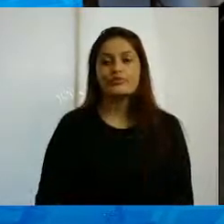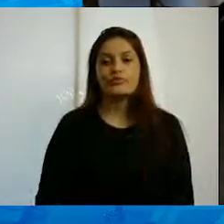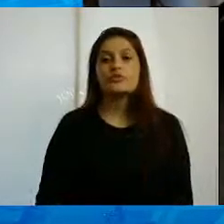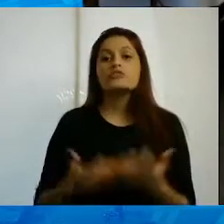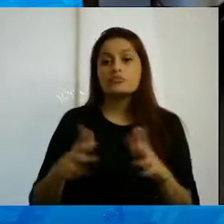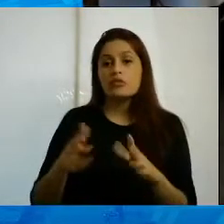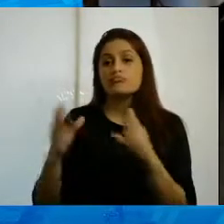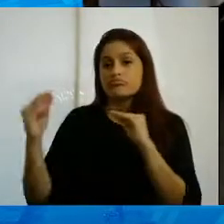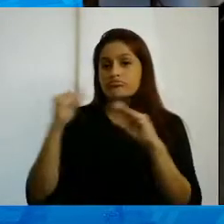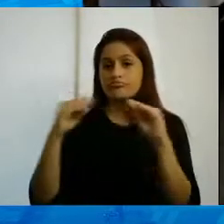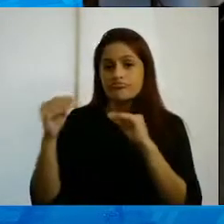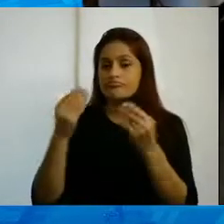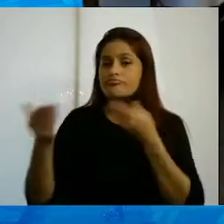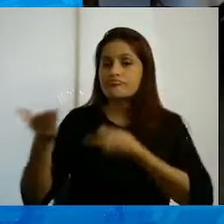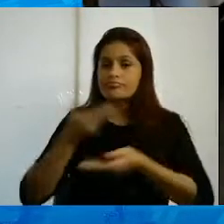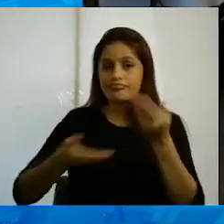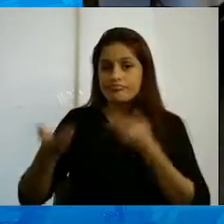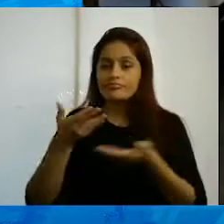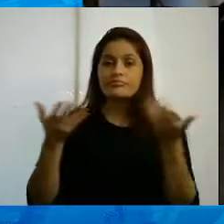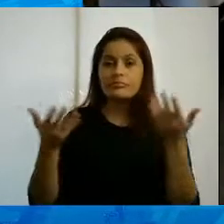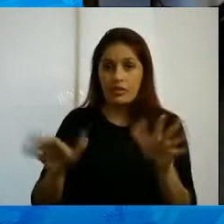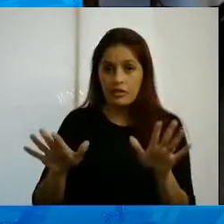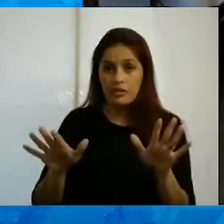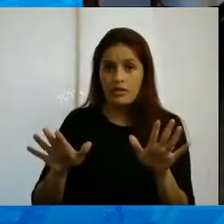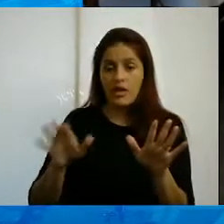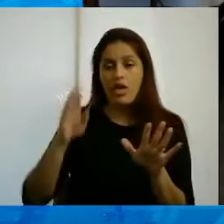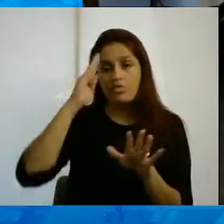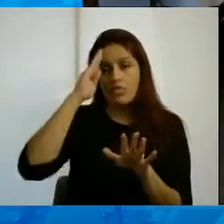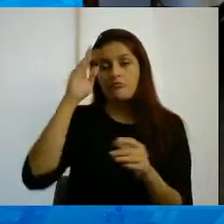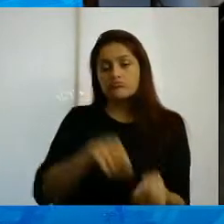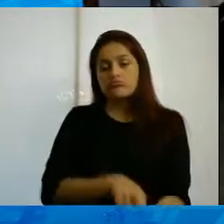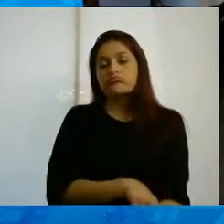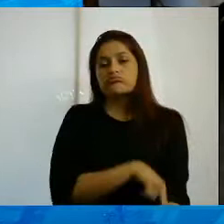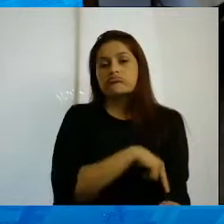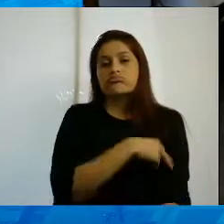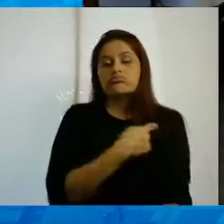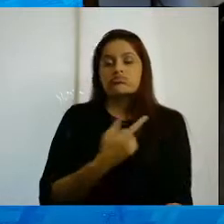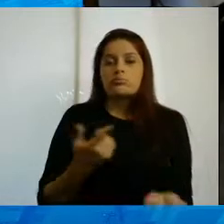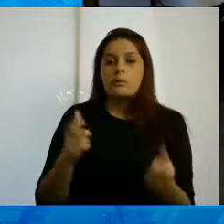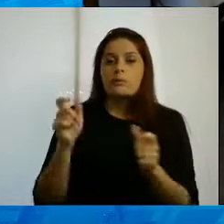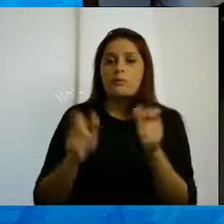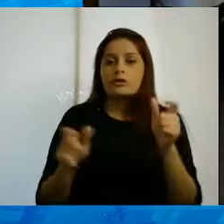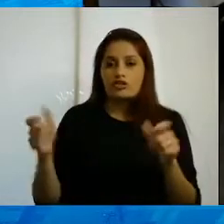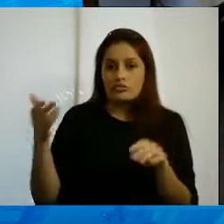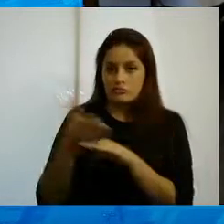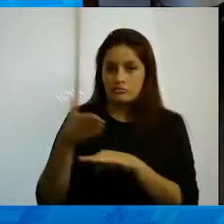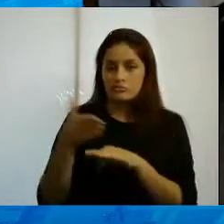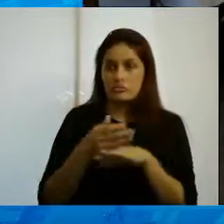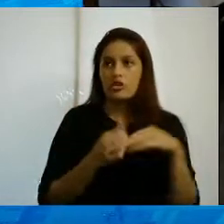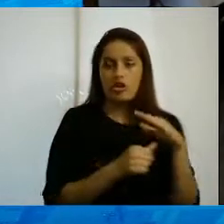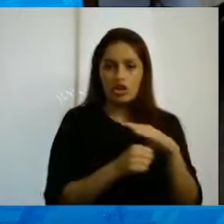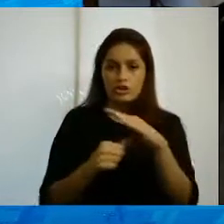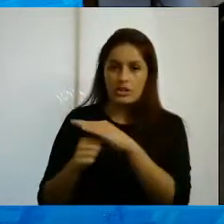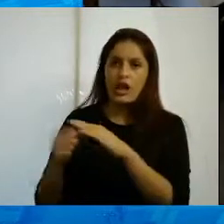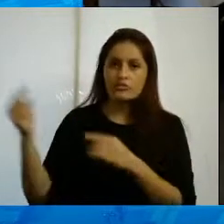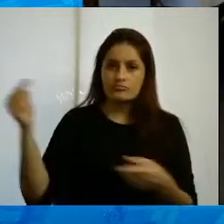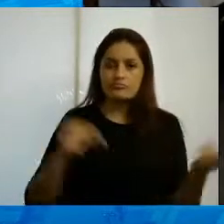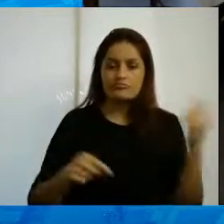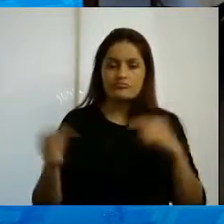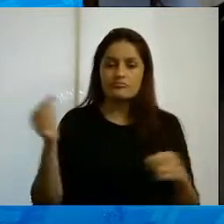tratamos en aquel día en extenso, con la asistencia de varios de los concejales aquí presentes